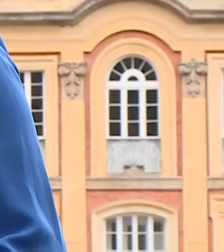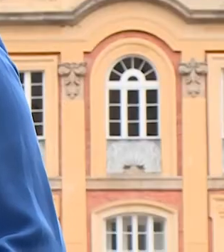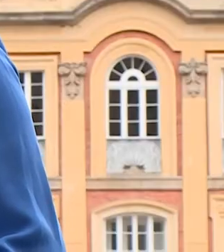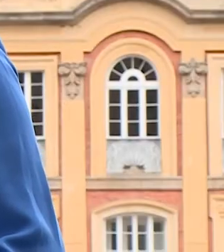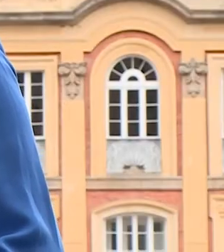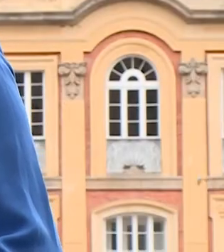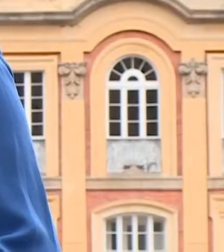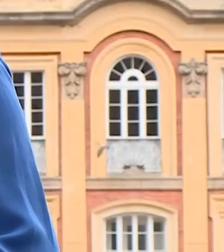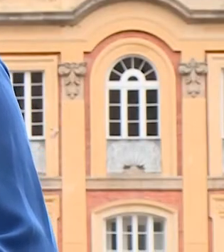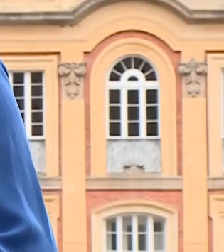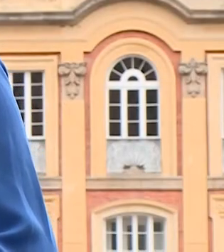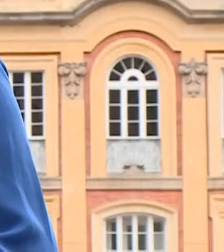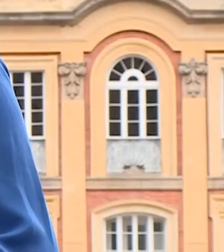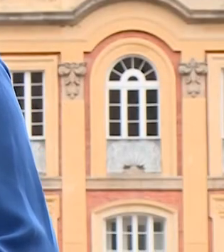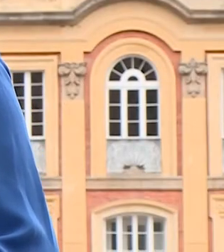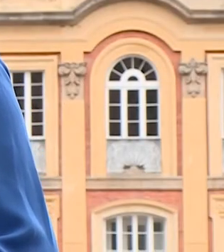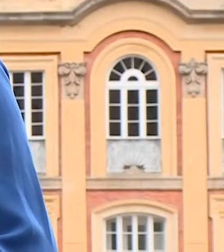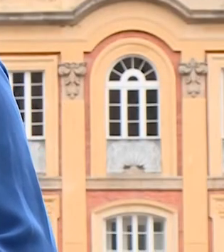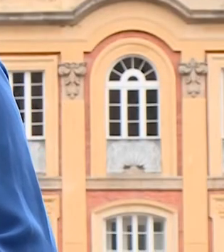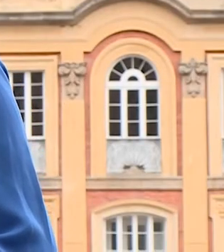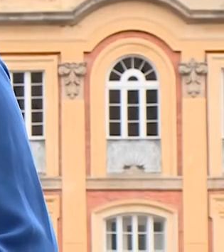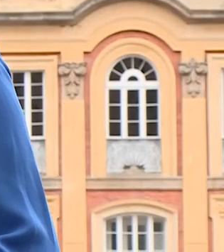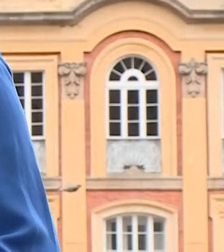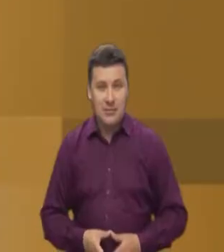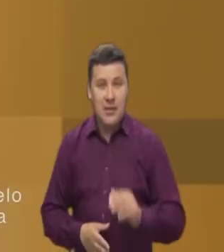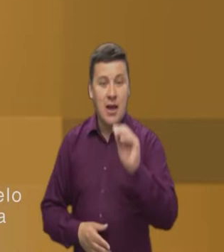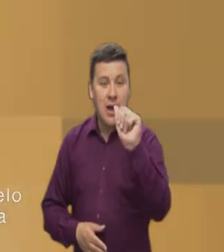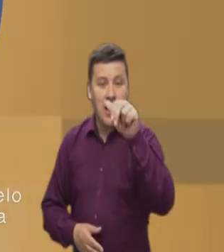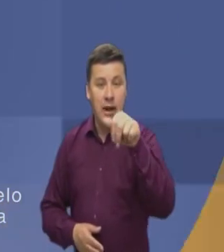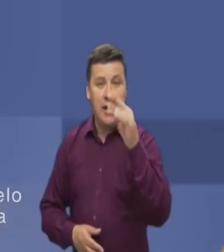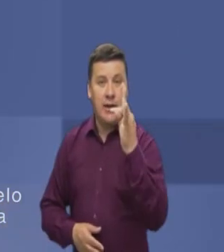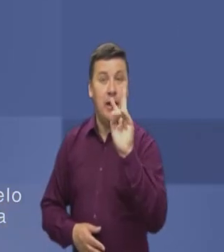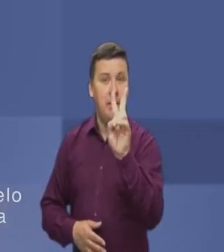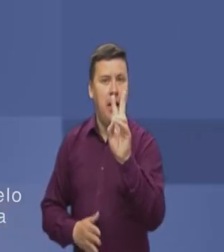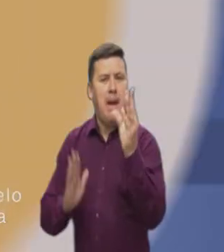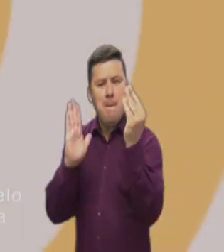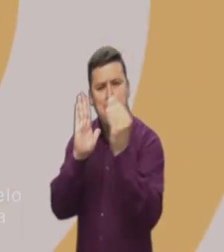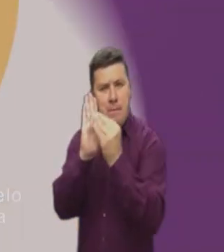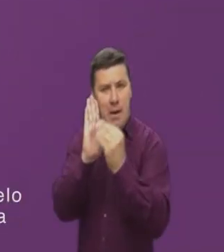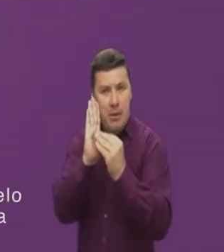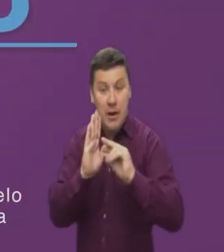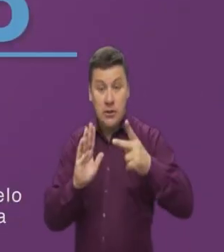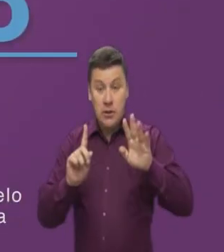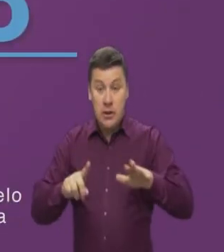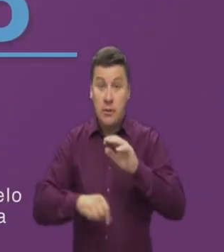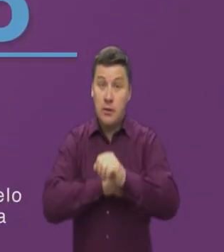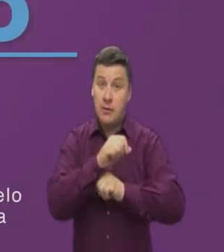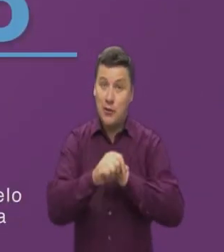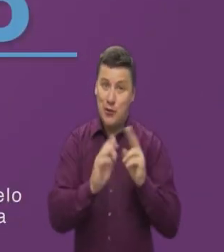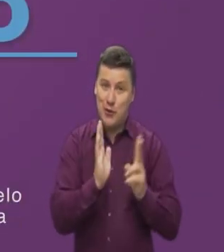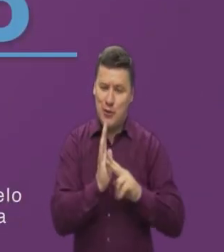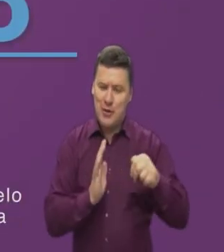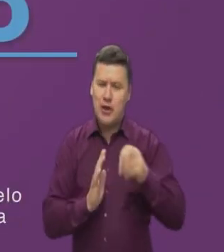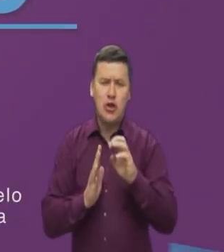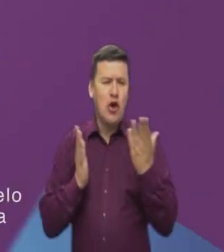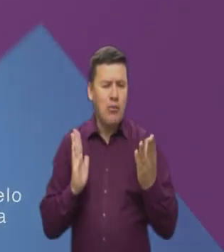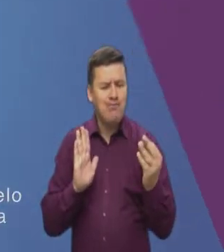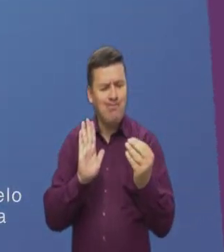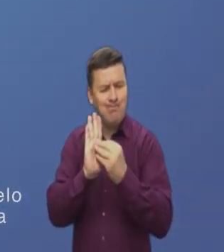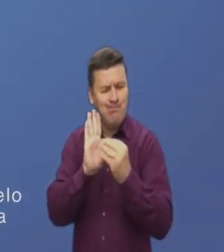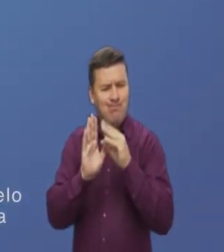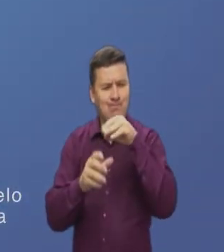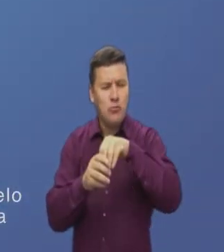serán conectados con casa de leyes ya regresamos la ntv implementa desde el segundo semestre de 2018